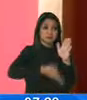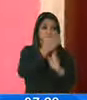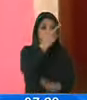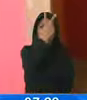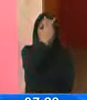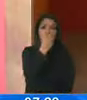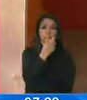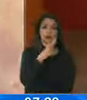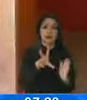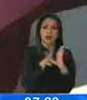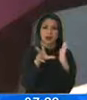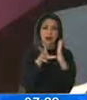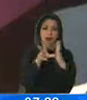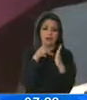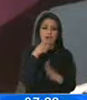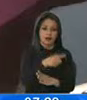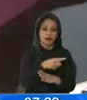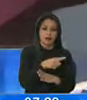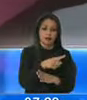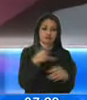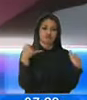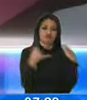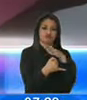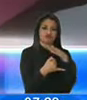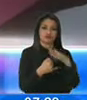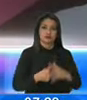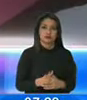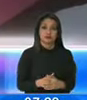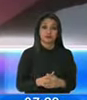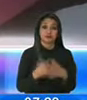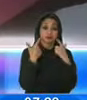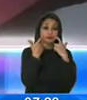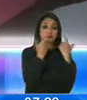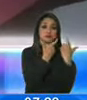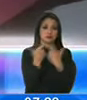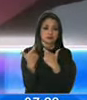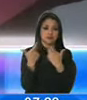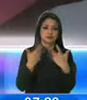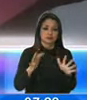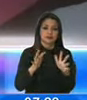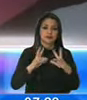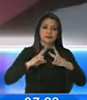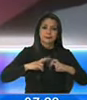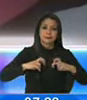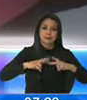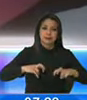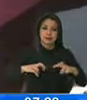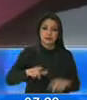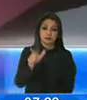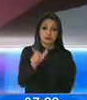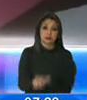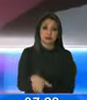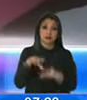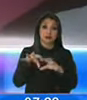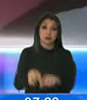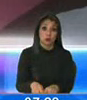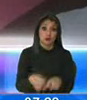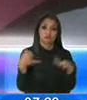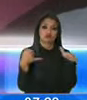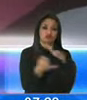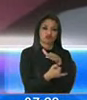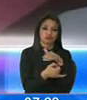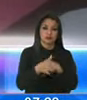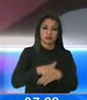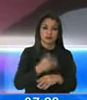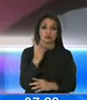motel donde fue ultrajada. Presumiblemente esos son los delitos que Fiscalía está investigando. Inicialmente el presunto secuestro y posteriormente el abuso sexual por